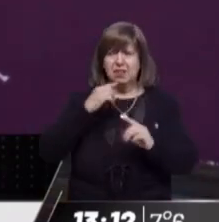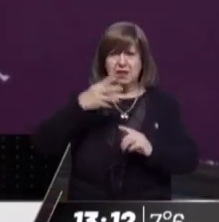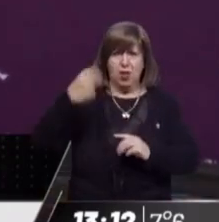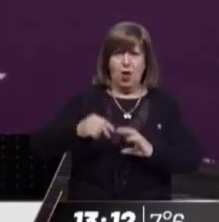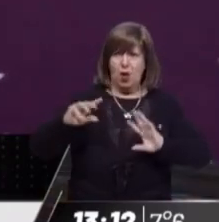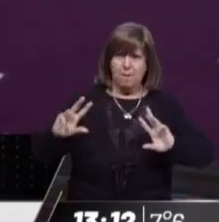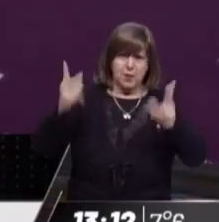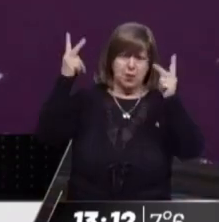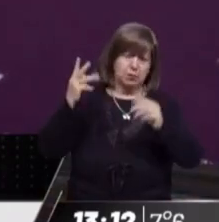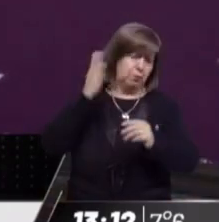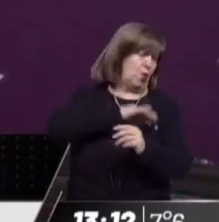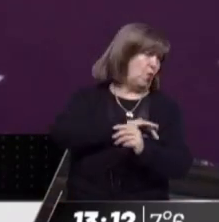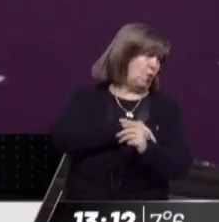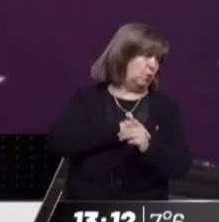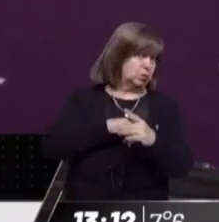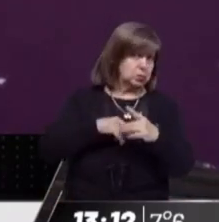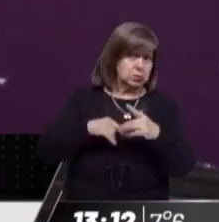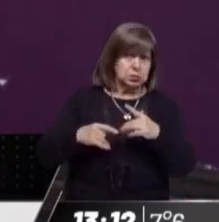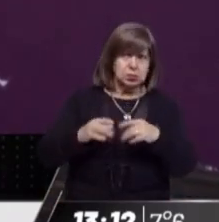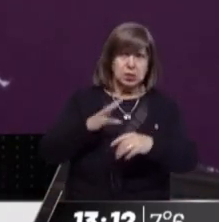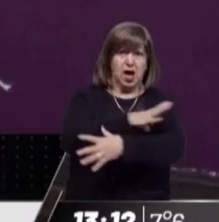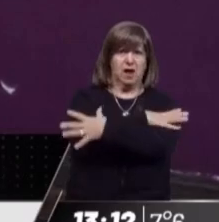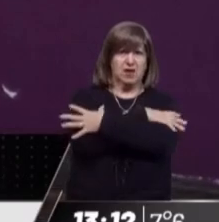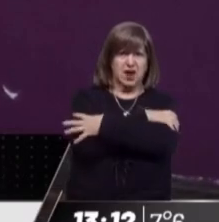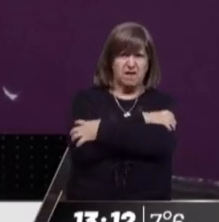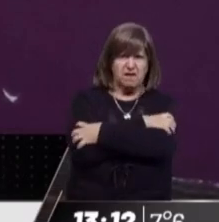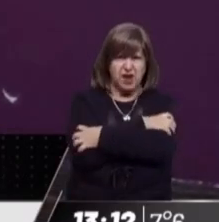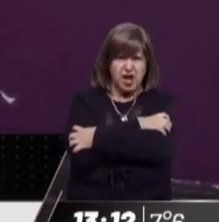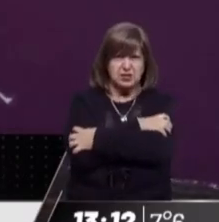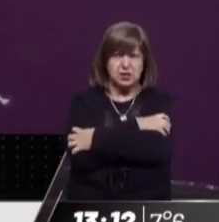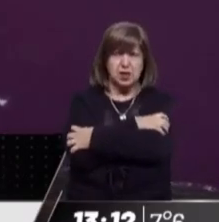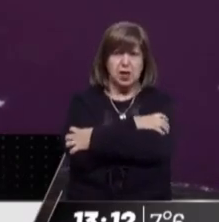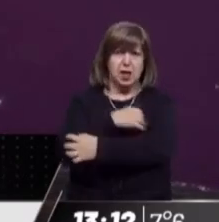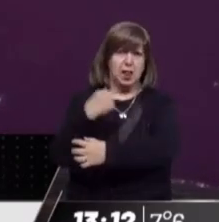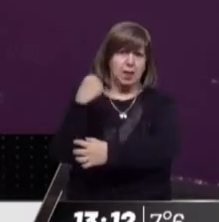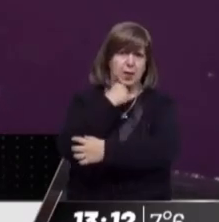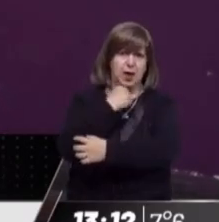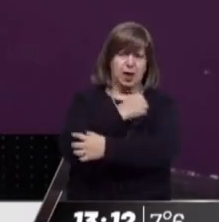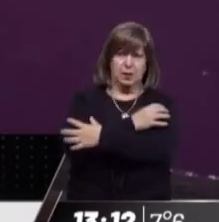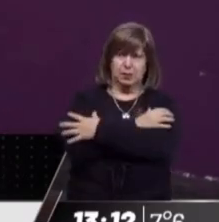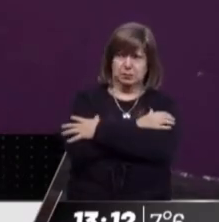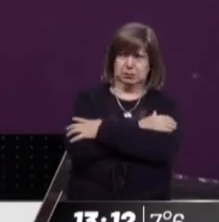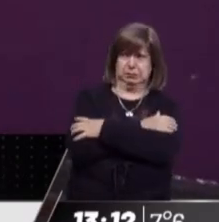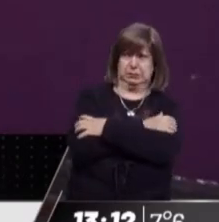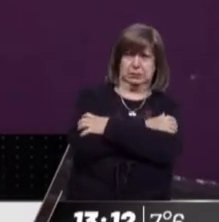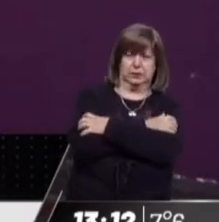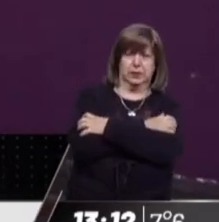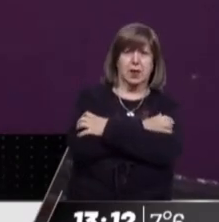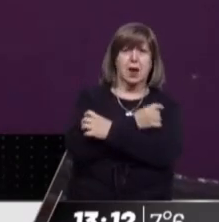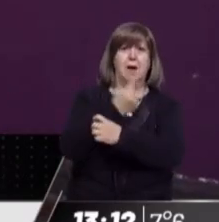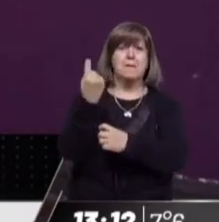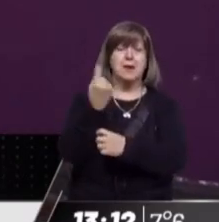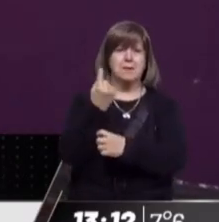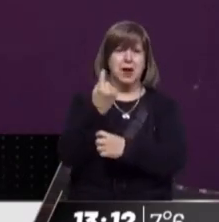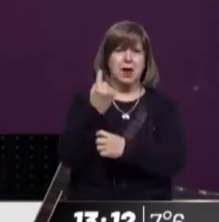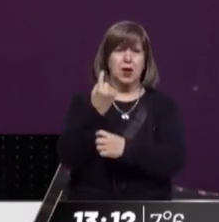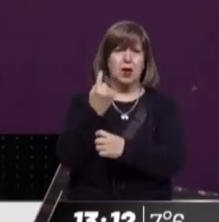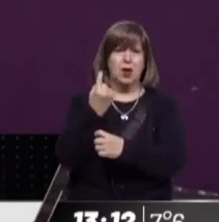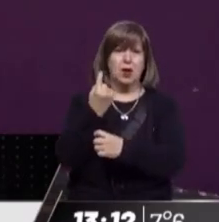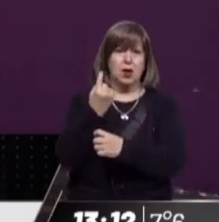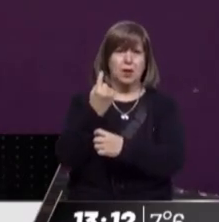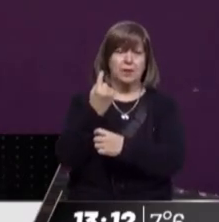loco me golpeaba me apretaba los brazos eh en uno de esos el primer golpe fue eh